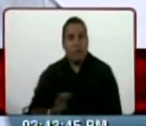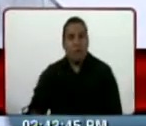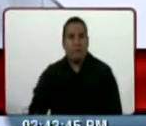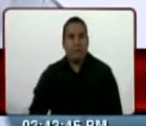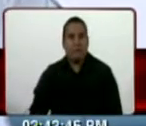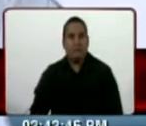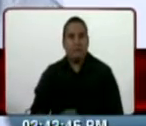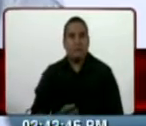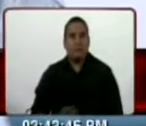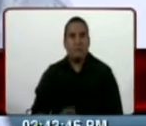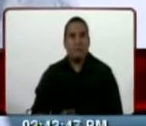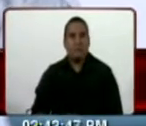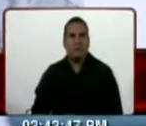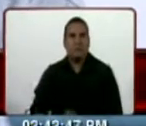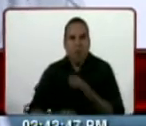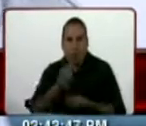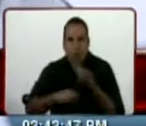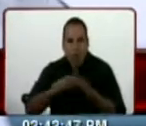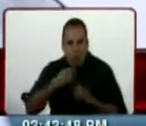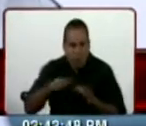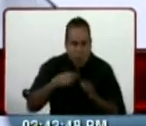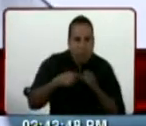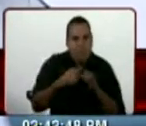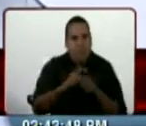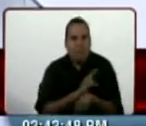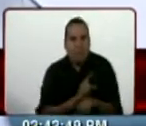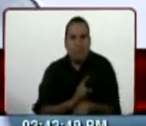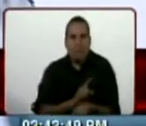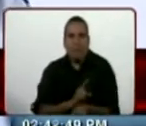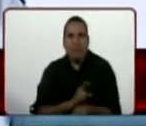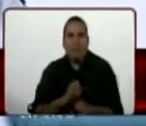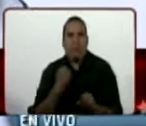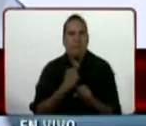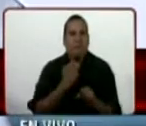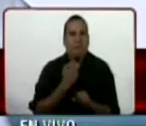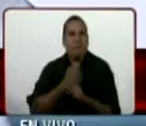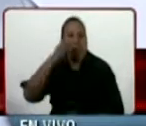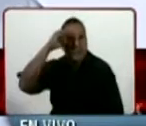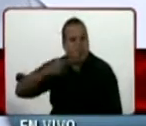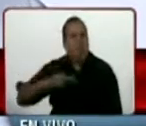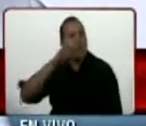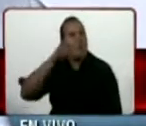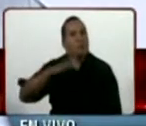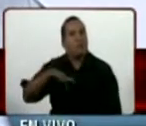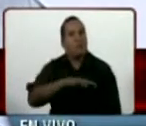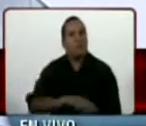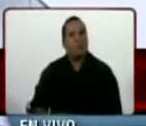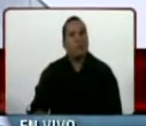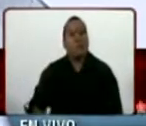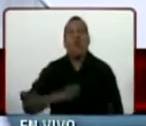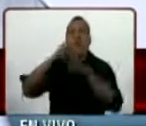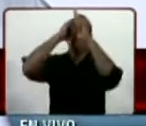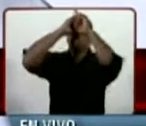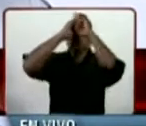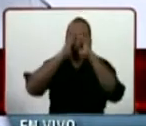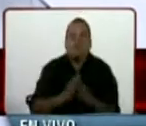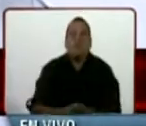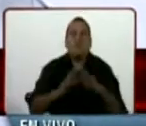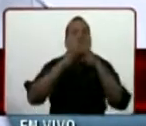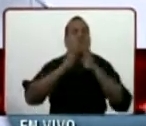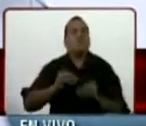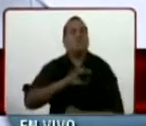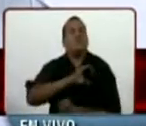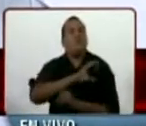comen más, apenas puedan por todas las funciones que tienen, respetando al pueblo. Un reconocimiento a toda la Fuerza Armada